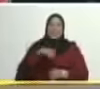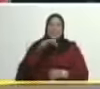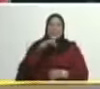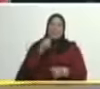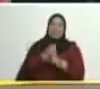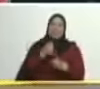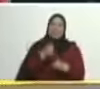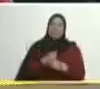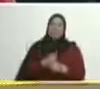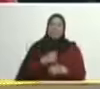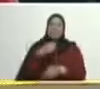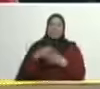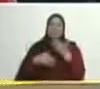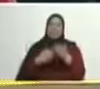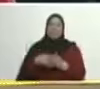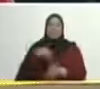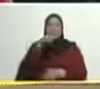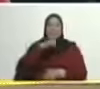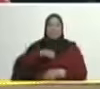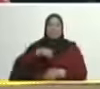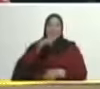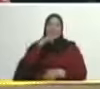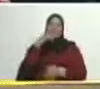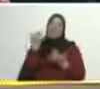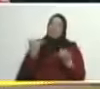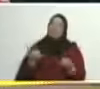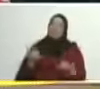Frutos que se multiplicaron de forma